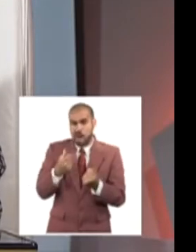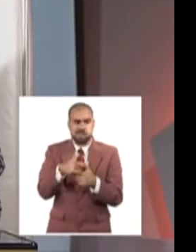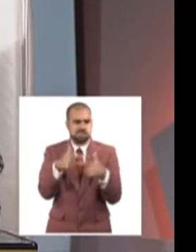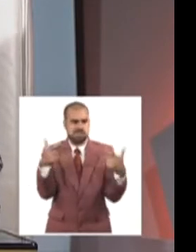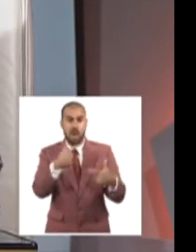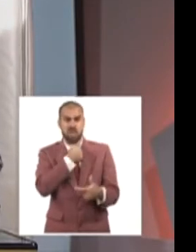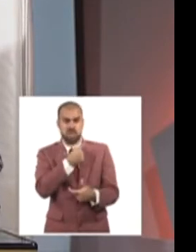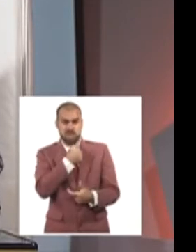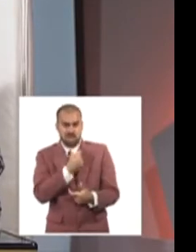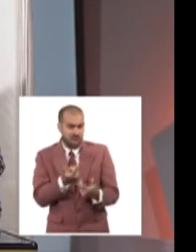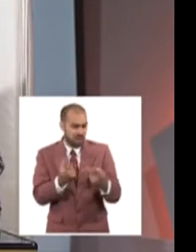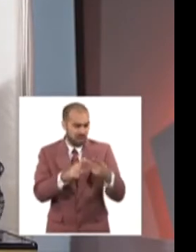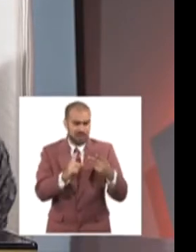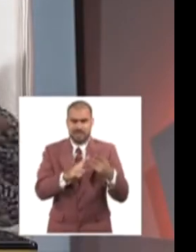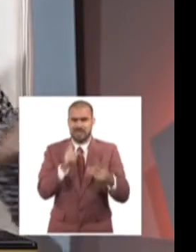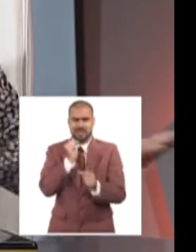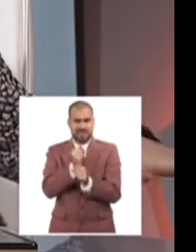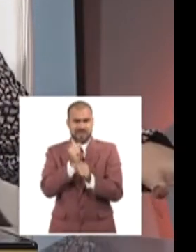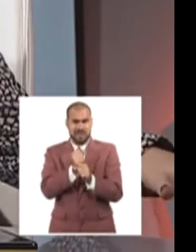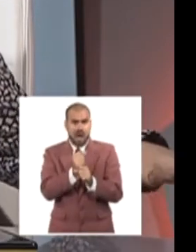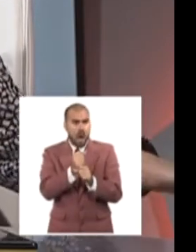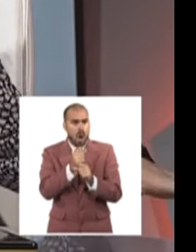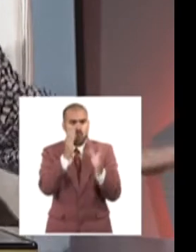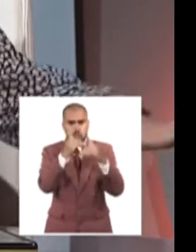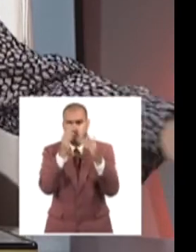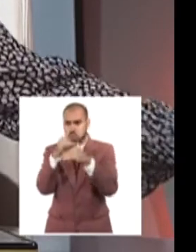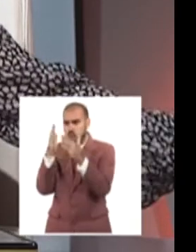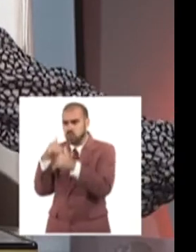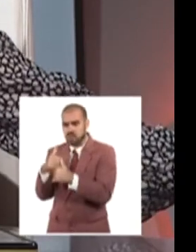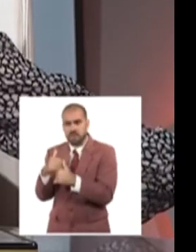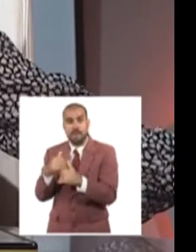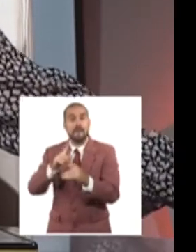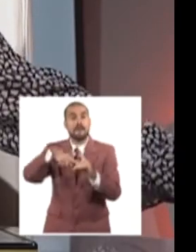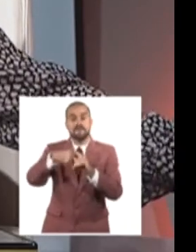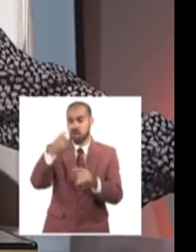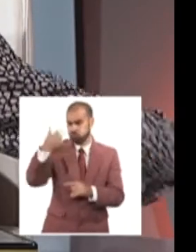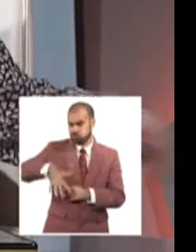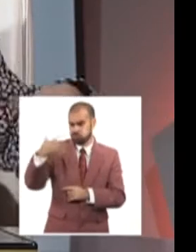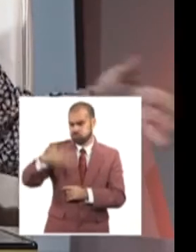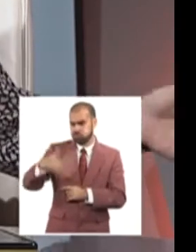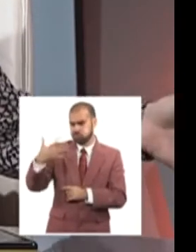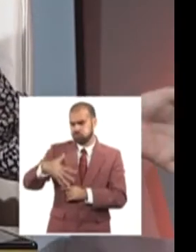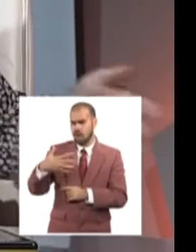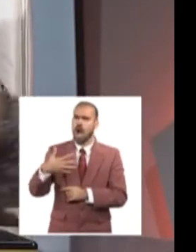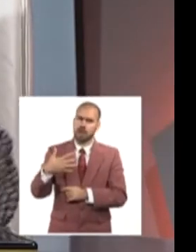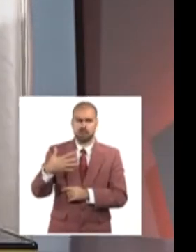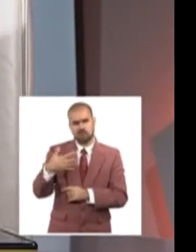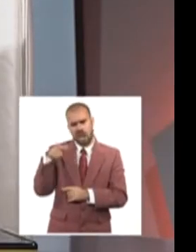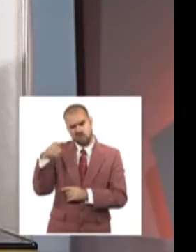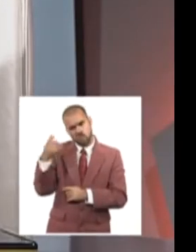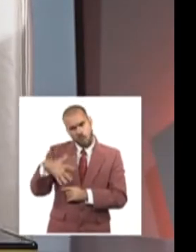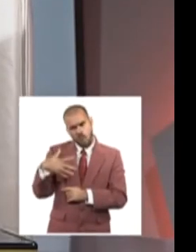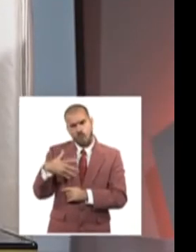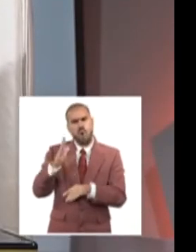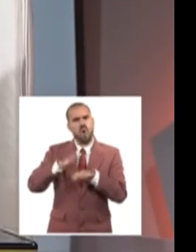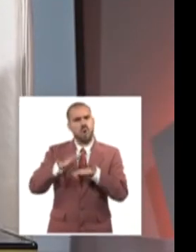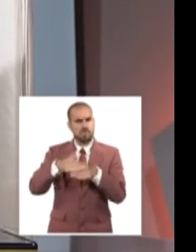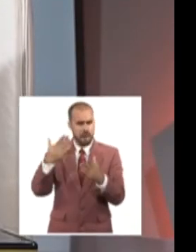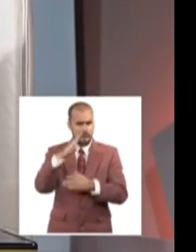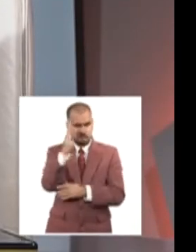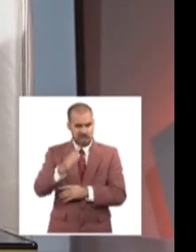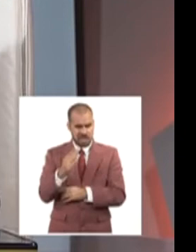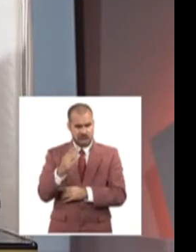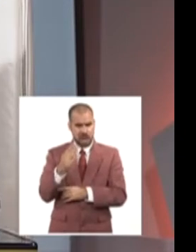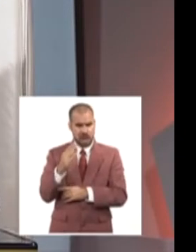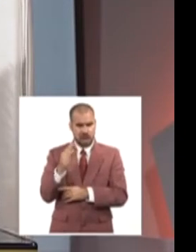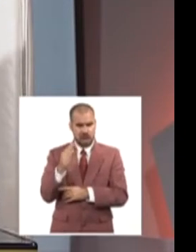desempleo de la inflación aunque este fenómeno de la inflación no es exclusivo de brasil en otros países también se está dando en el caso